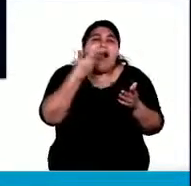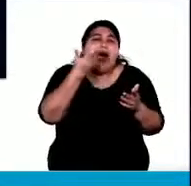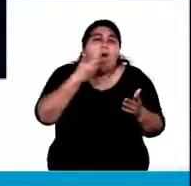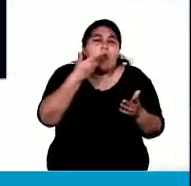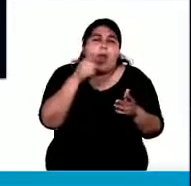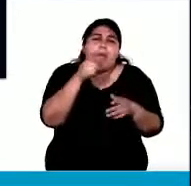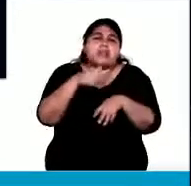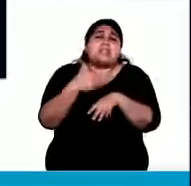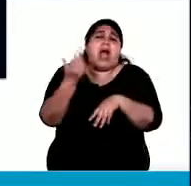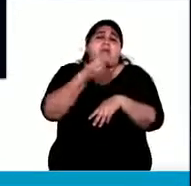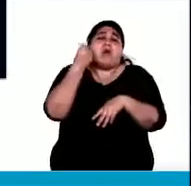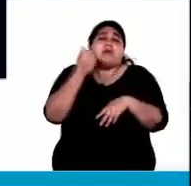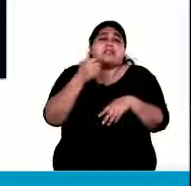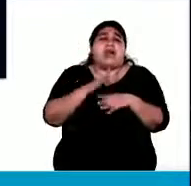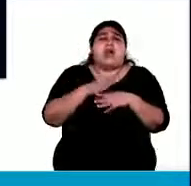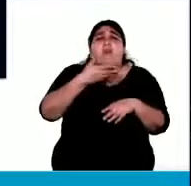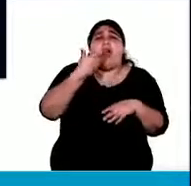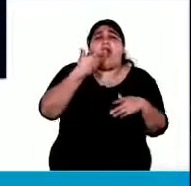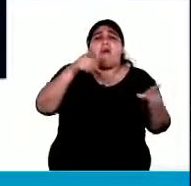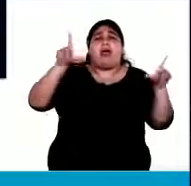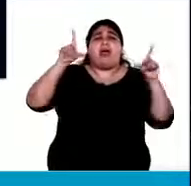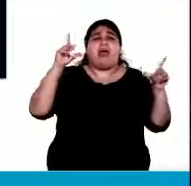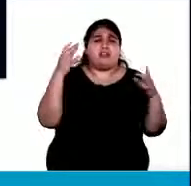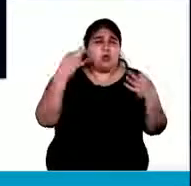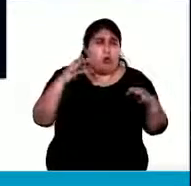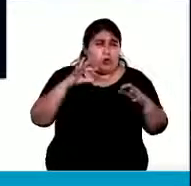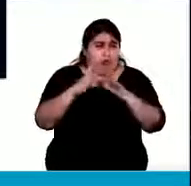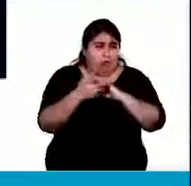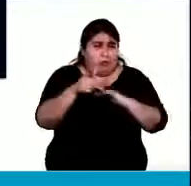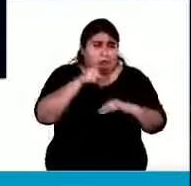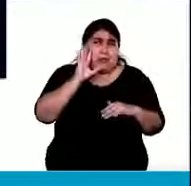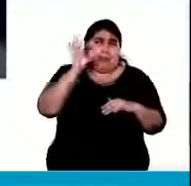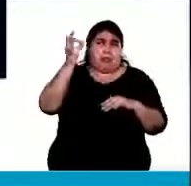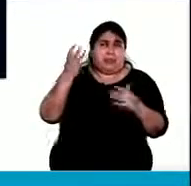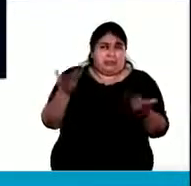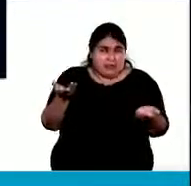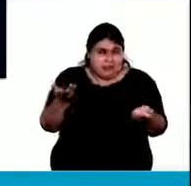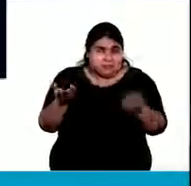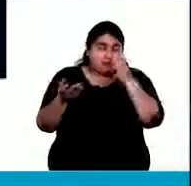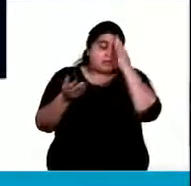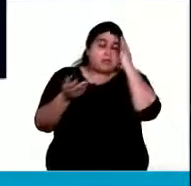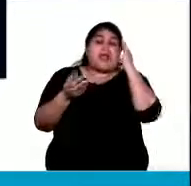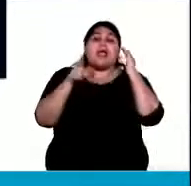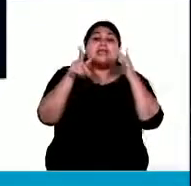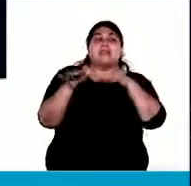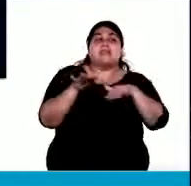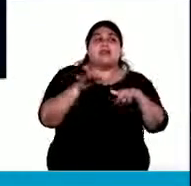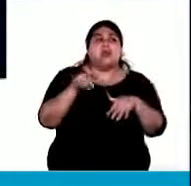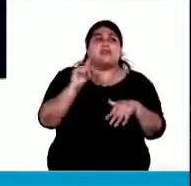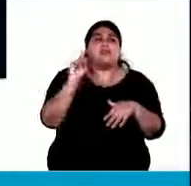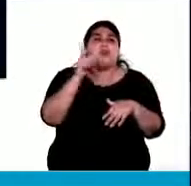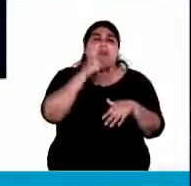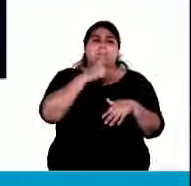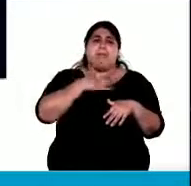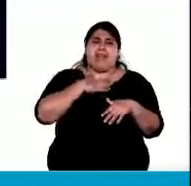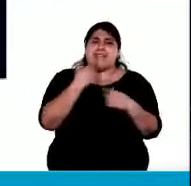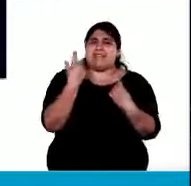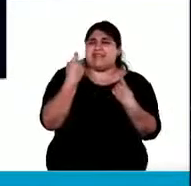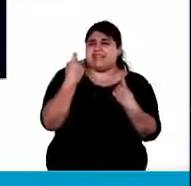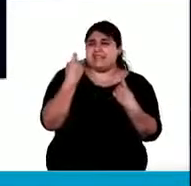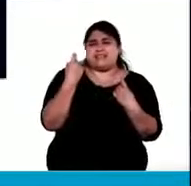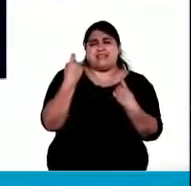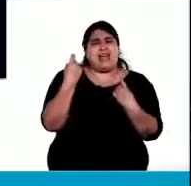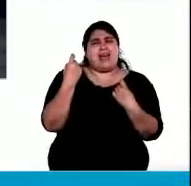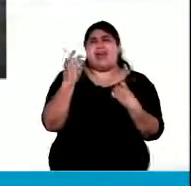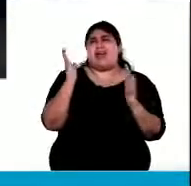después hacer un poco de prensa respecto al tema, más allá de esa situación, me parece necesario, y